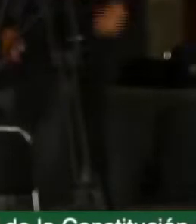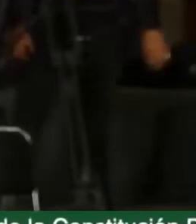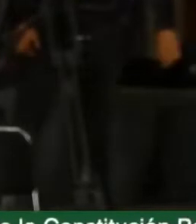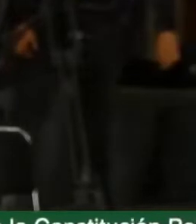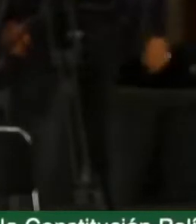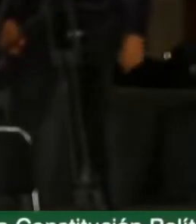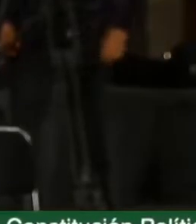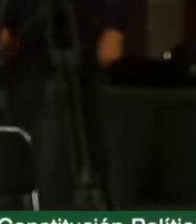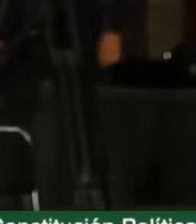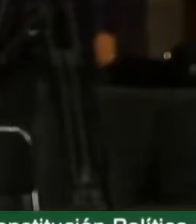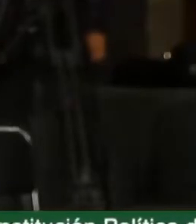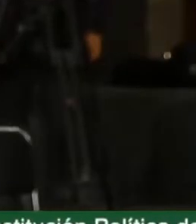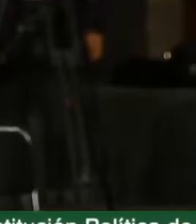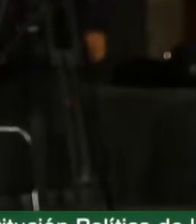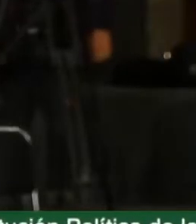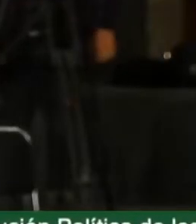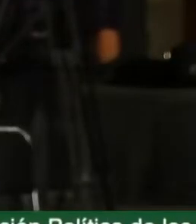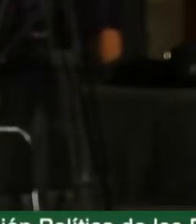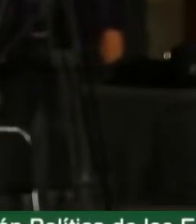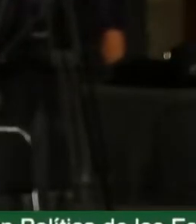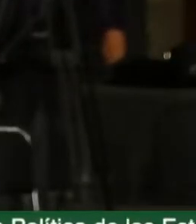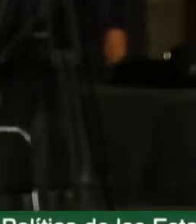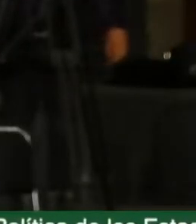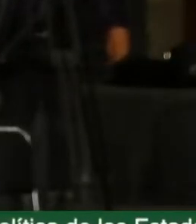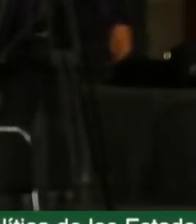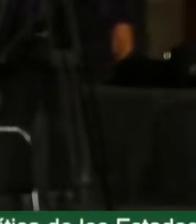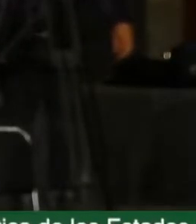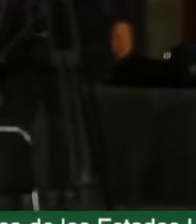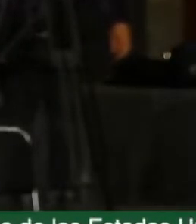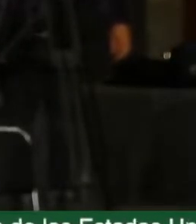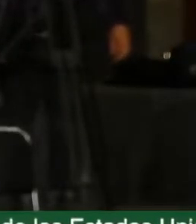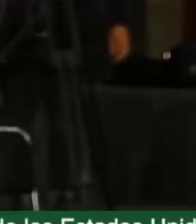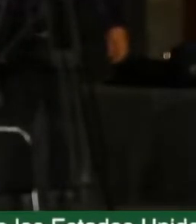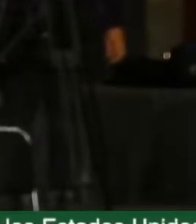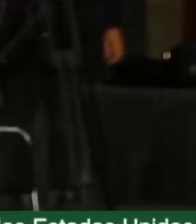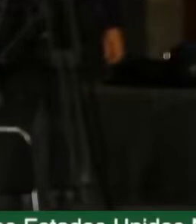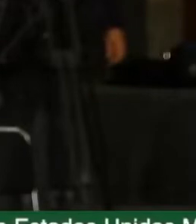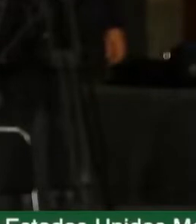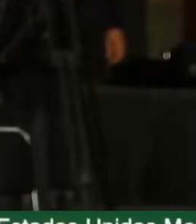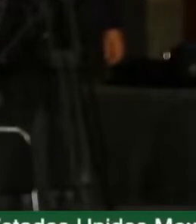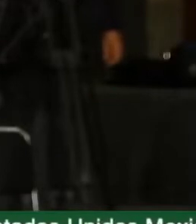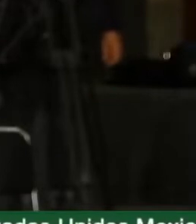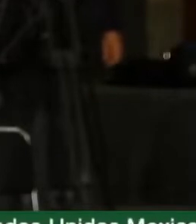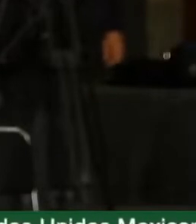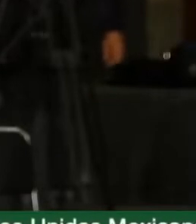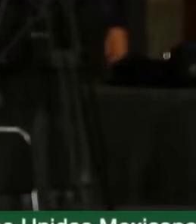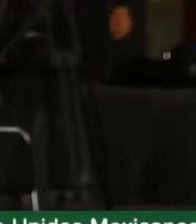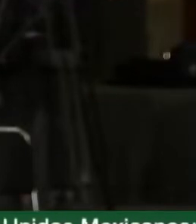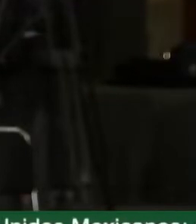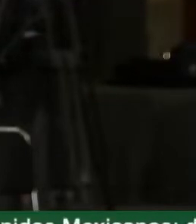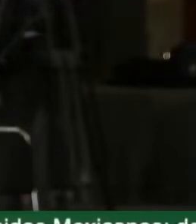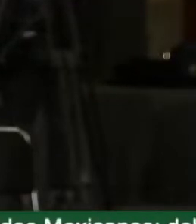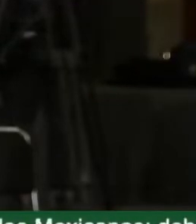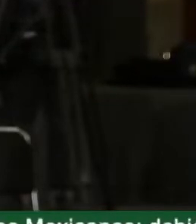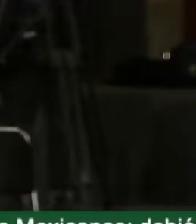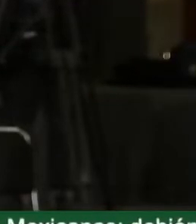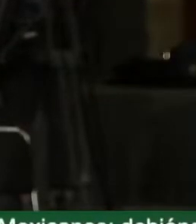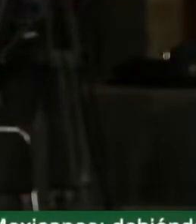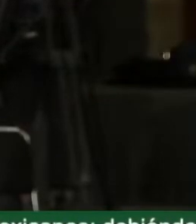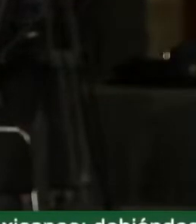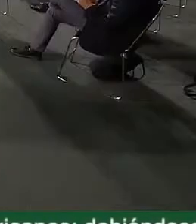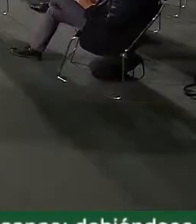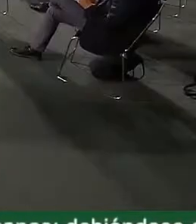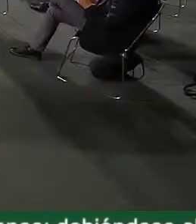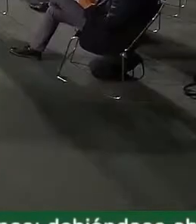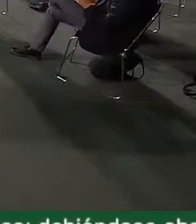Carlos Mercado, que él, ahora estaba como funcionario en Relaciones Exteriores, pero él incluso fue sancionado